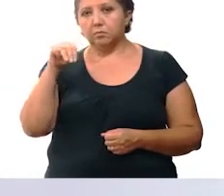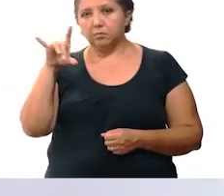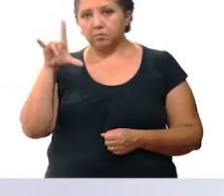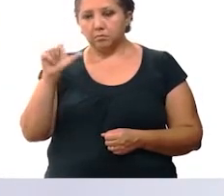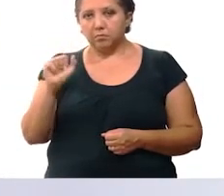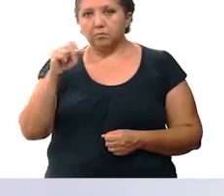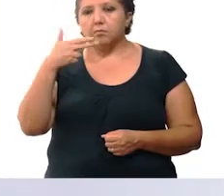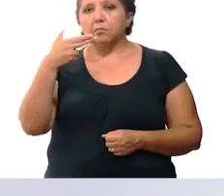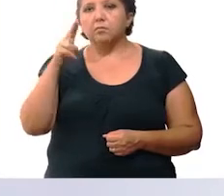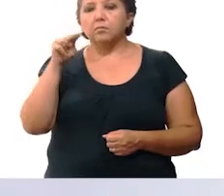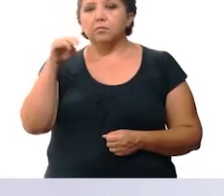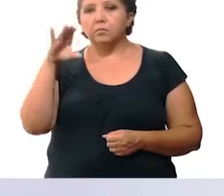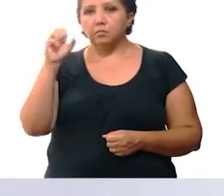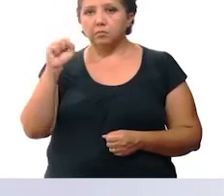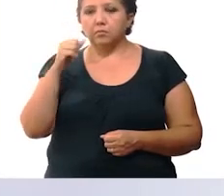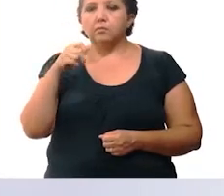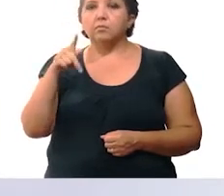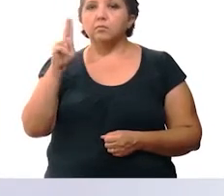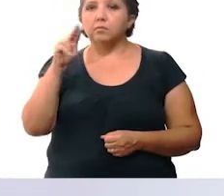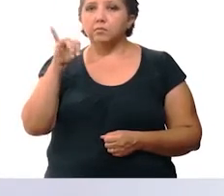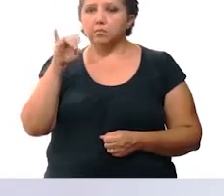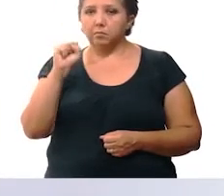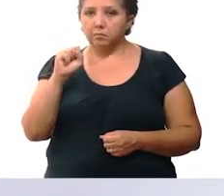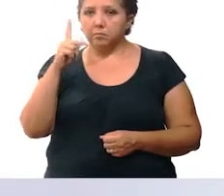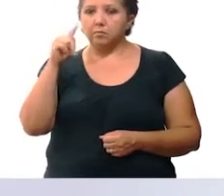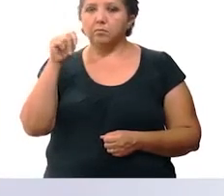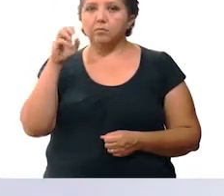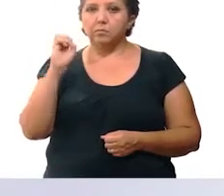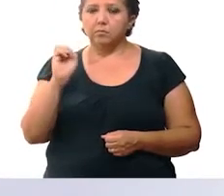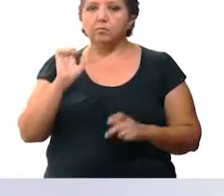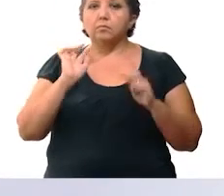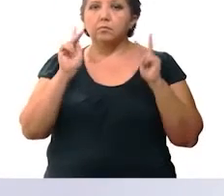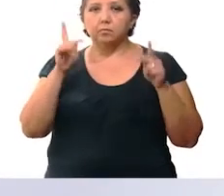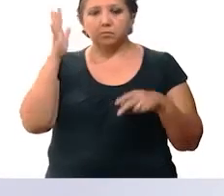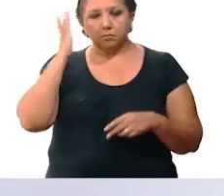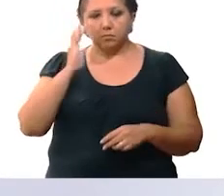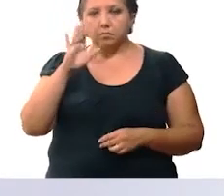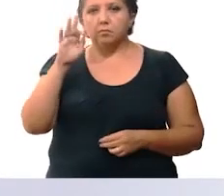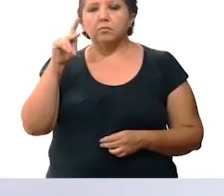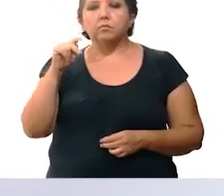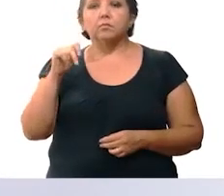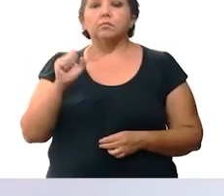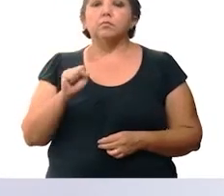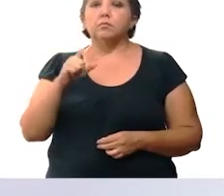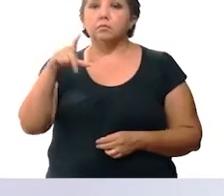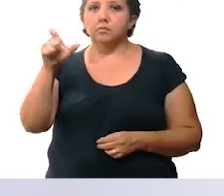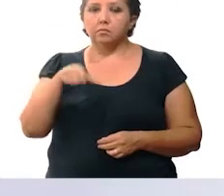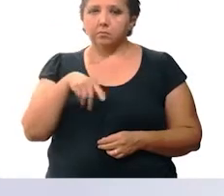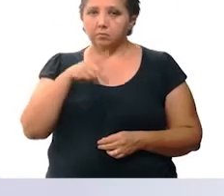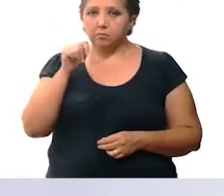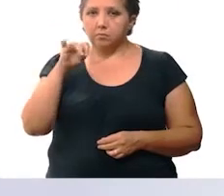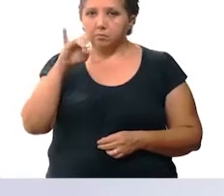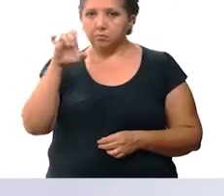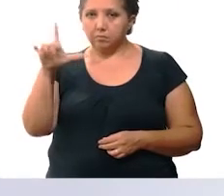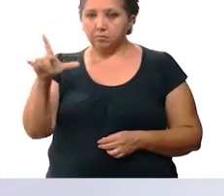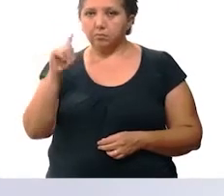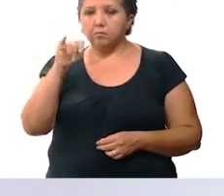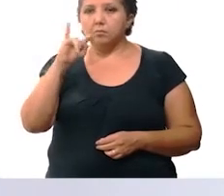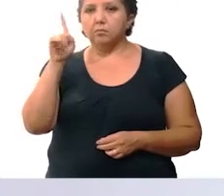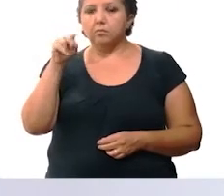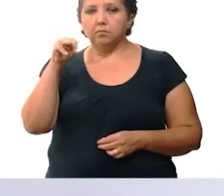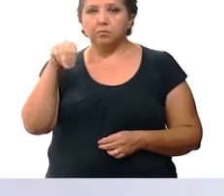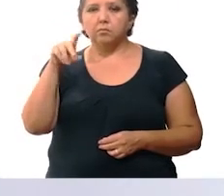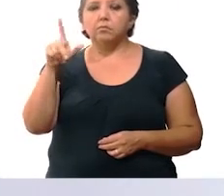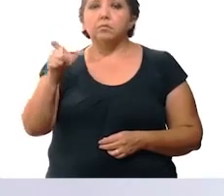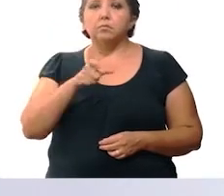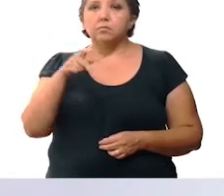Espita, Junucmá, Isamal, Canacín, Peto, Progreso, San Felipe, Temozón, Tecash, Tikul, Tinum, Tizimín